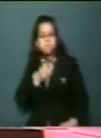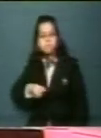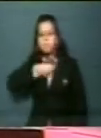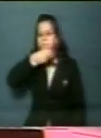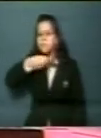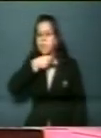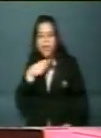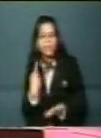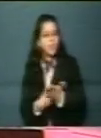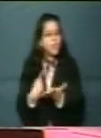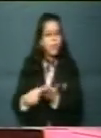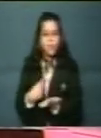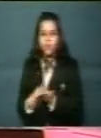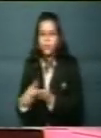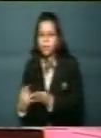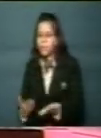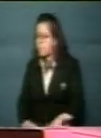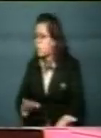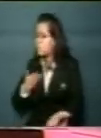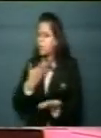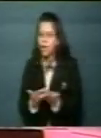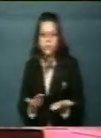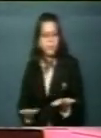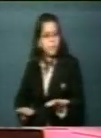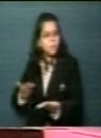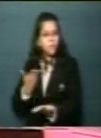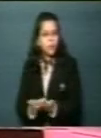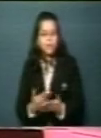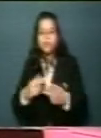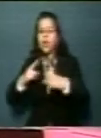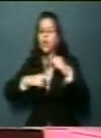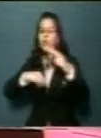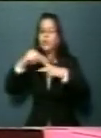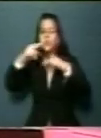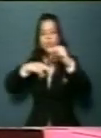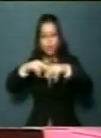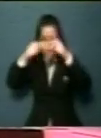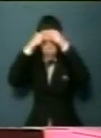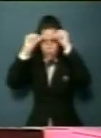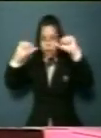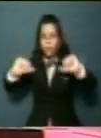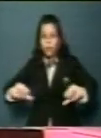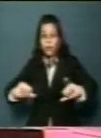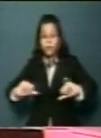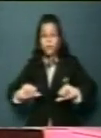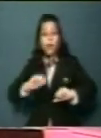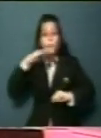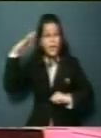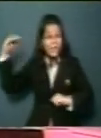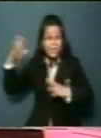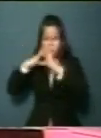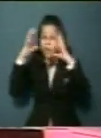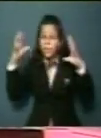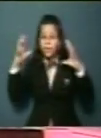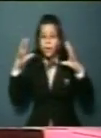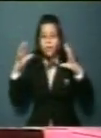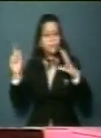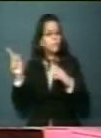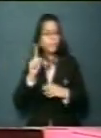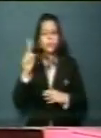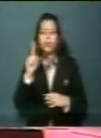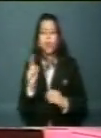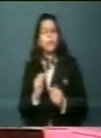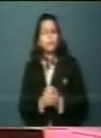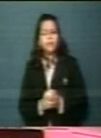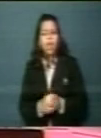discutir, para proponer y para construir consensos. Las grandes naciones no surgieron de